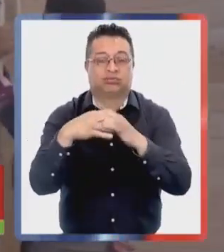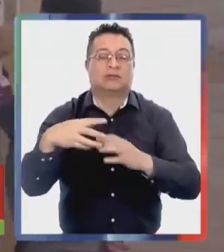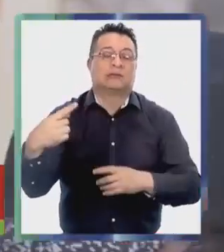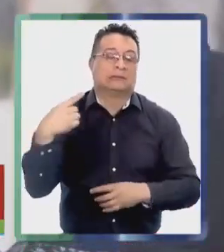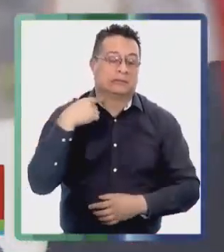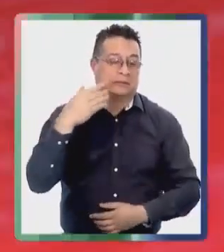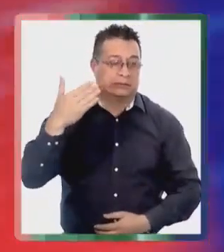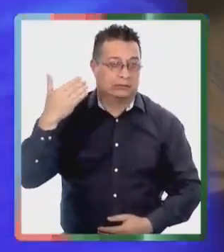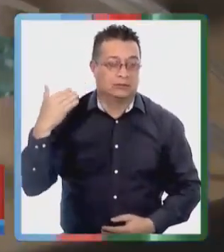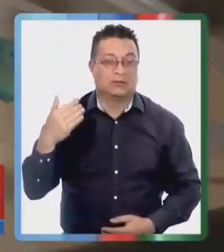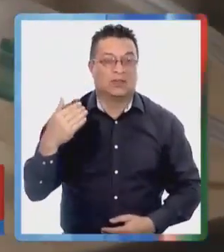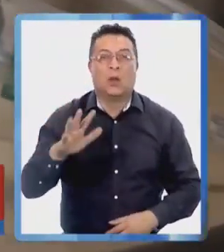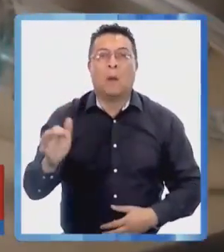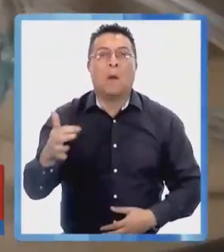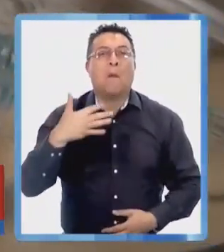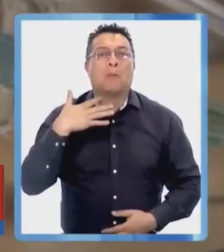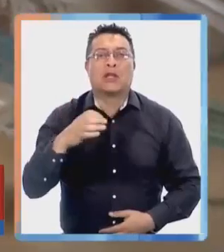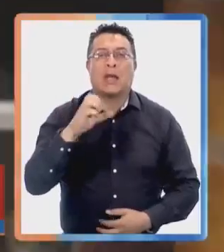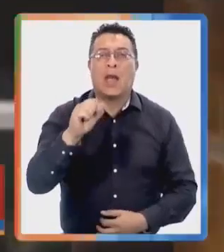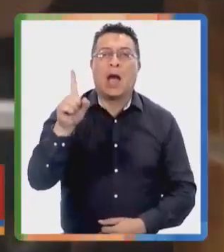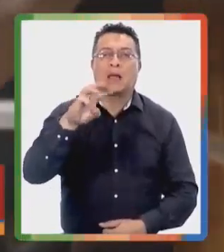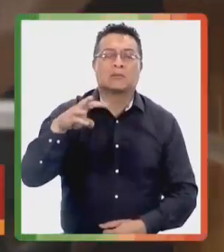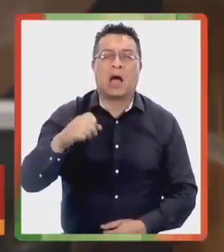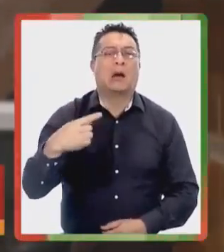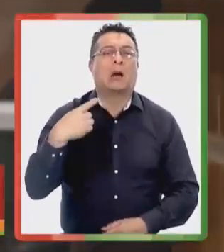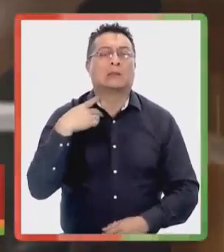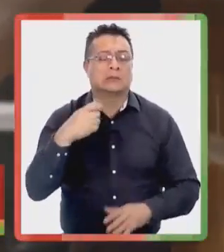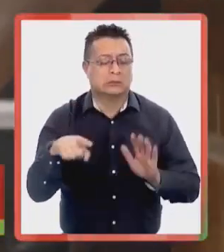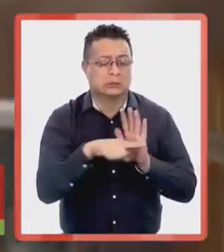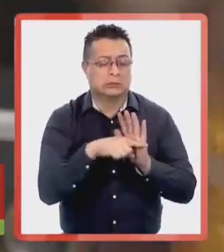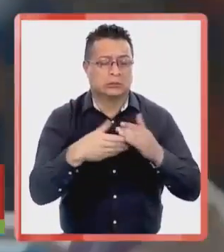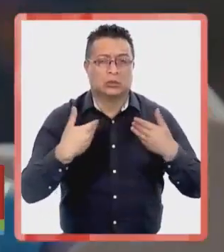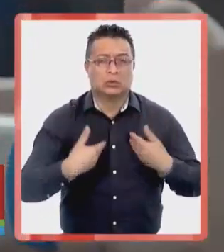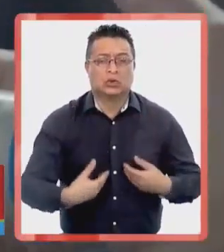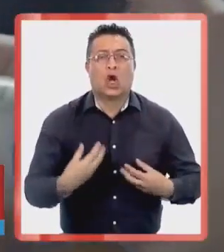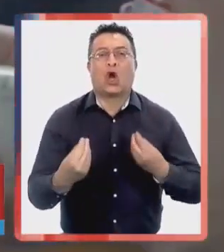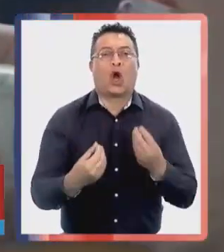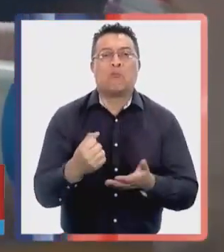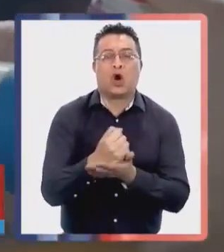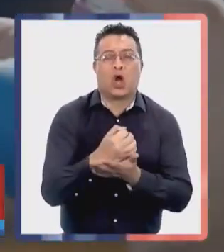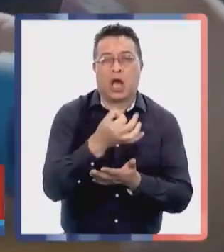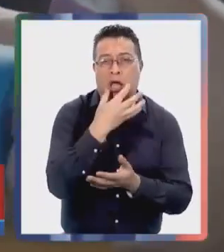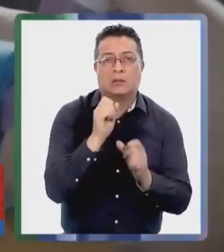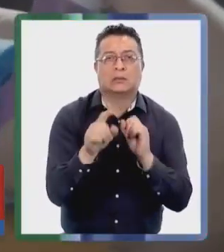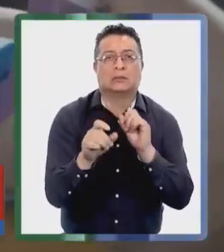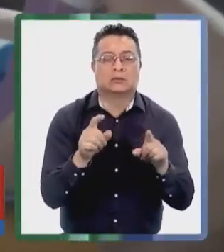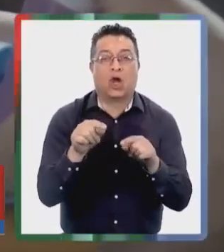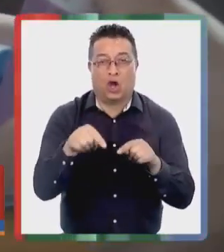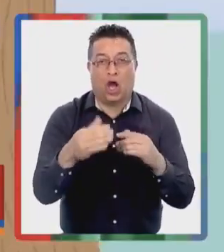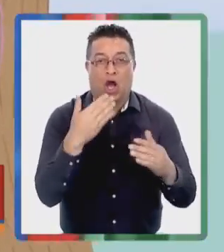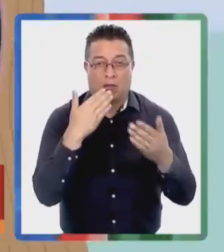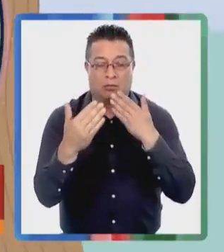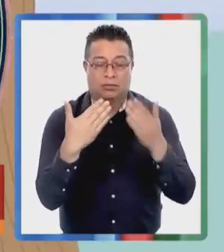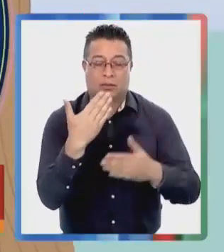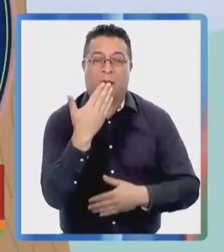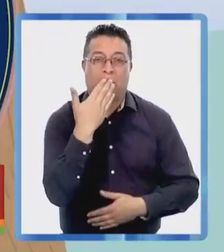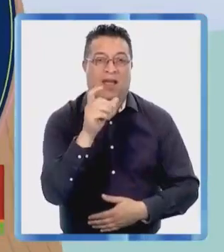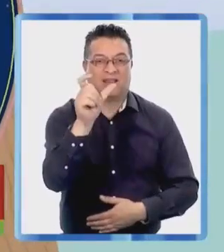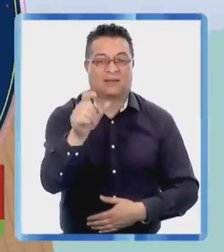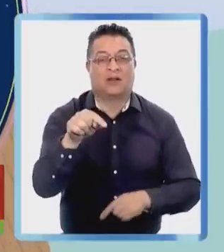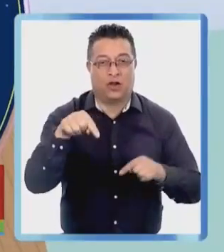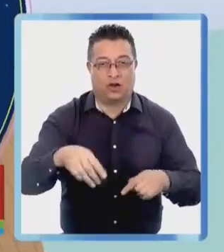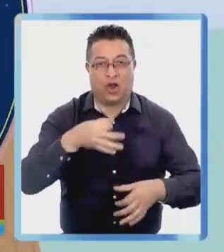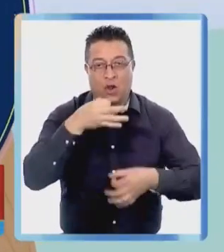después de la tragedia. ¿Por qué se produce el asma? ¿Qué efecto provoca en el cuerpo y cómo tratar esta enfermedad? Hoy conversamos con una